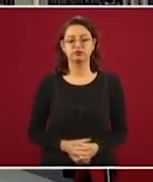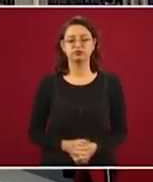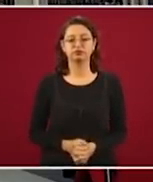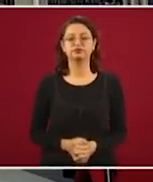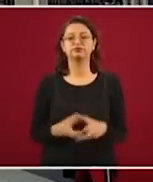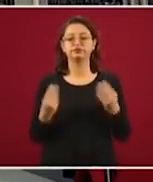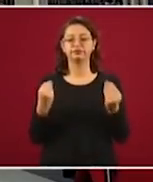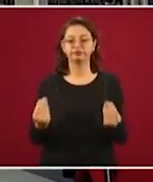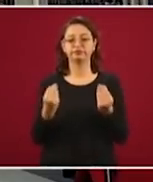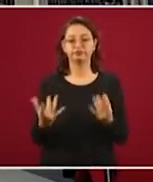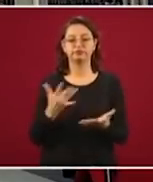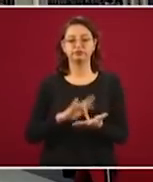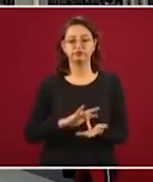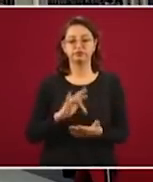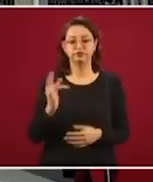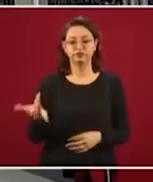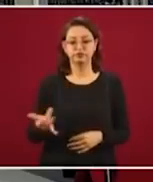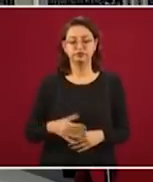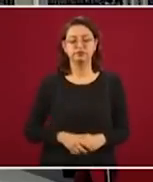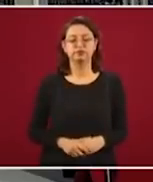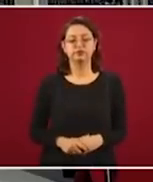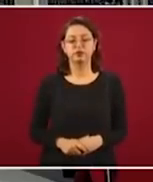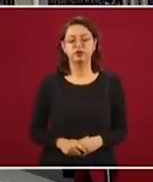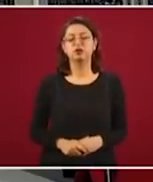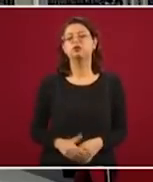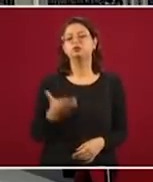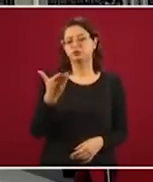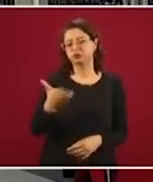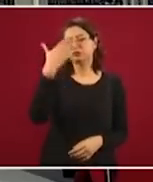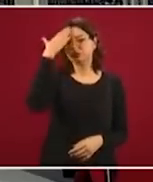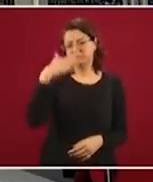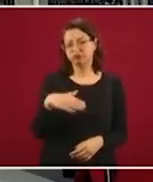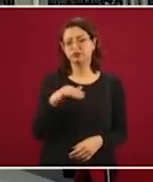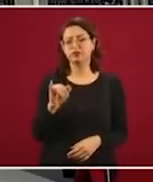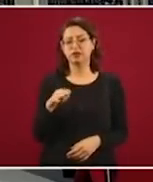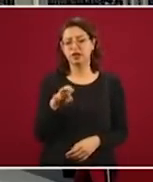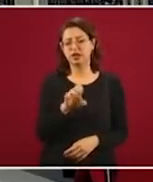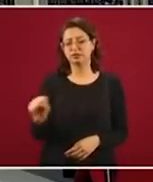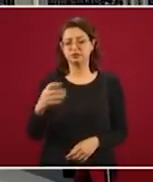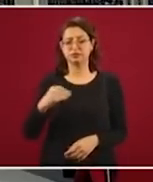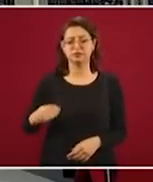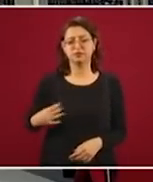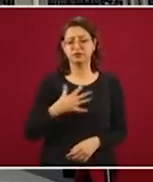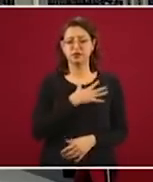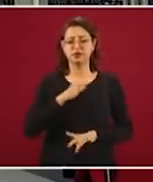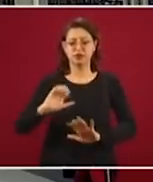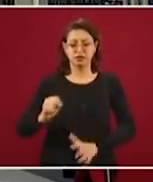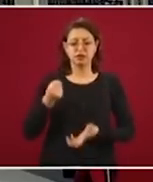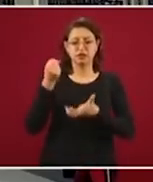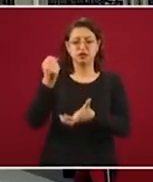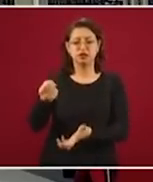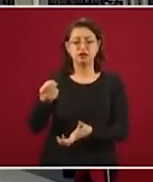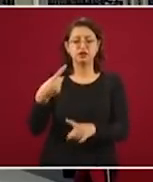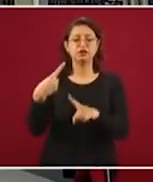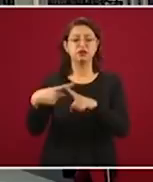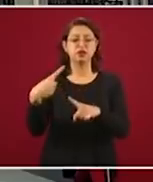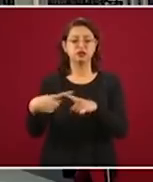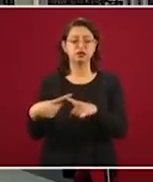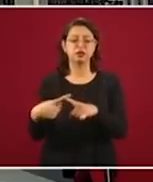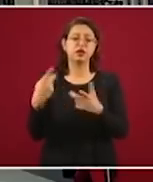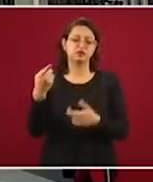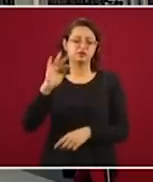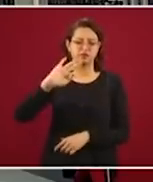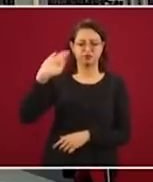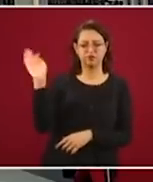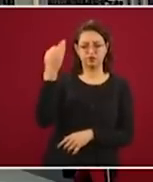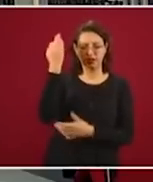Sí, muchas gracias. Como ustedes lo saben, el programa IMSS Bienestar opera con presupuesto del presupuesto de ingresos de la